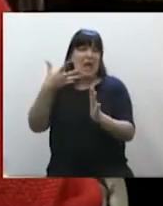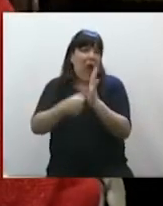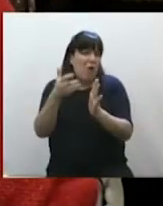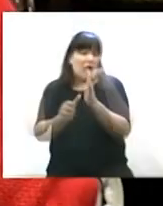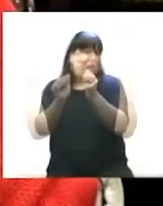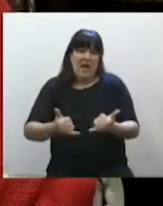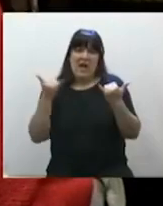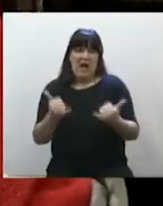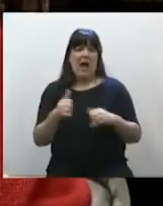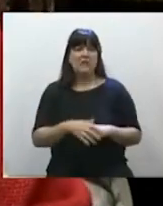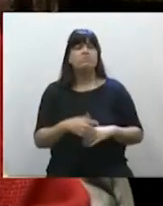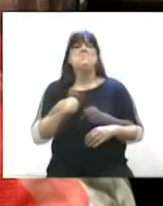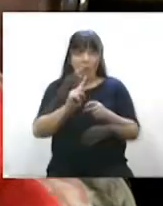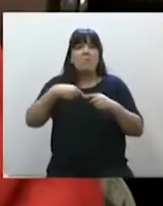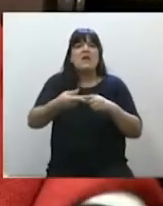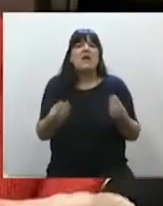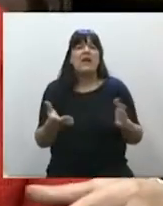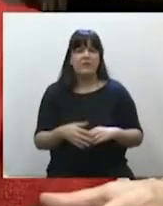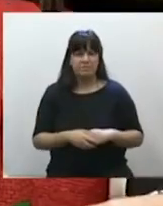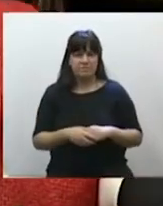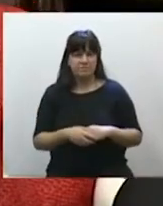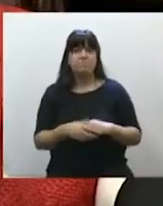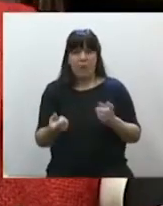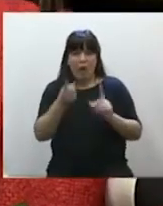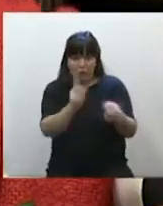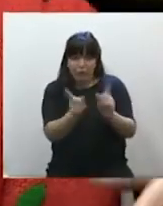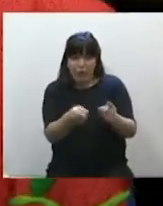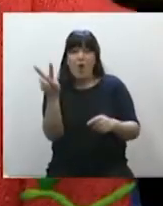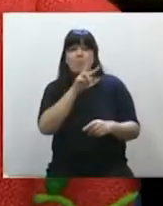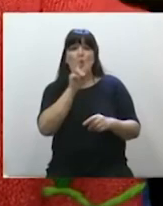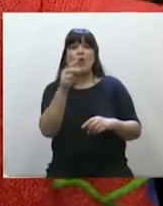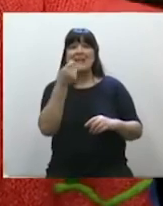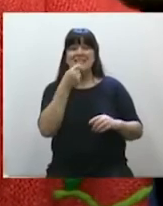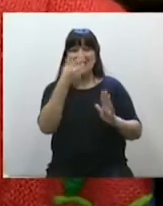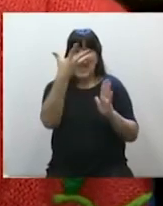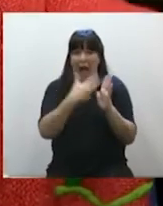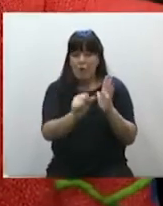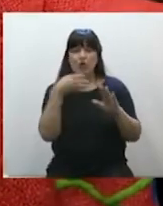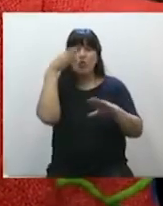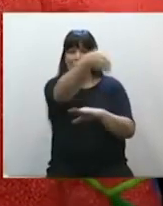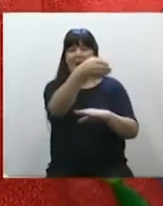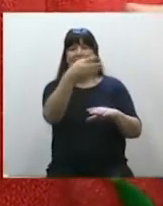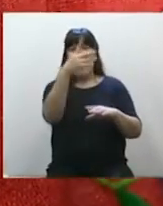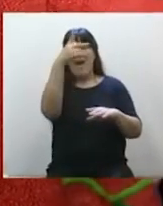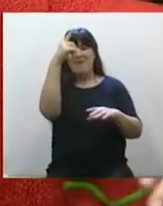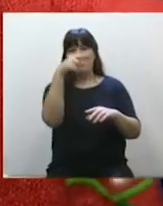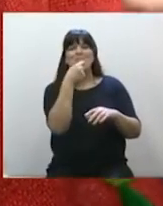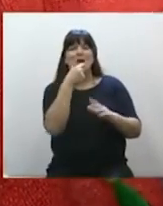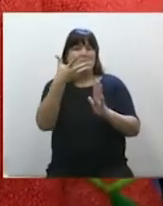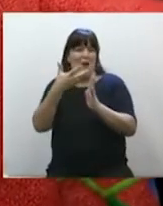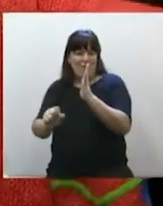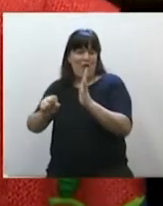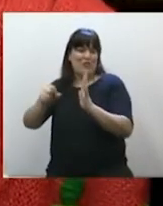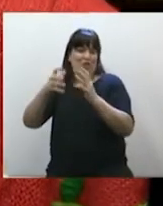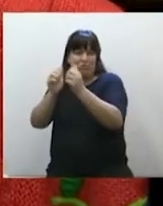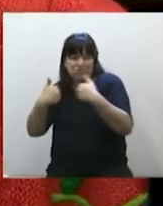clandestinos también. Me pregunto, ¿vamos a seguir penalizando a las mujeres cuando llegan a los hospitales con abortos provocados y